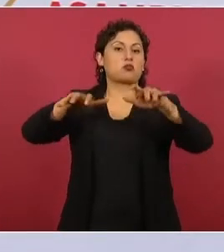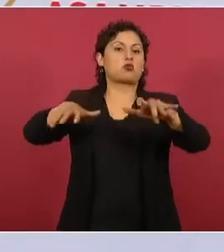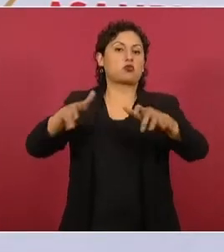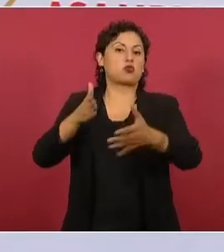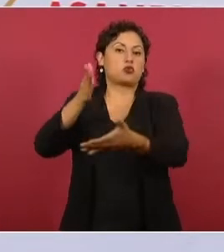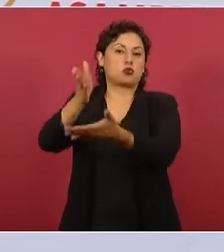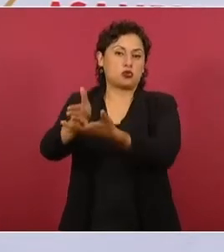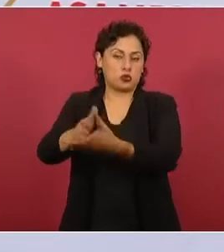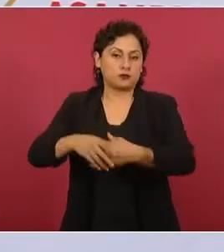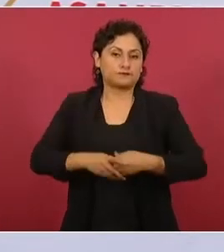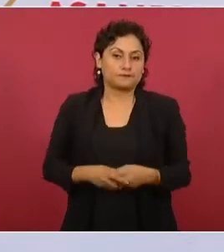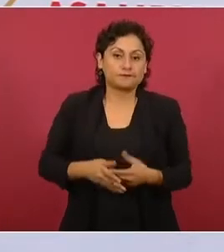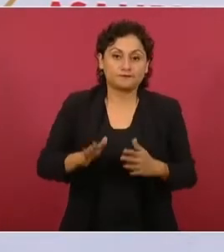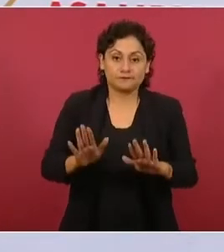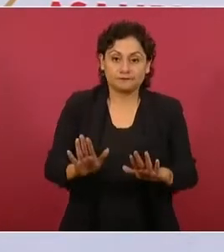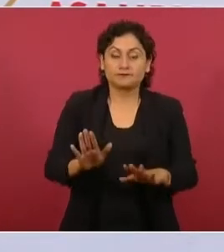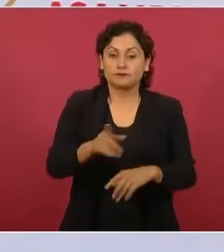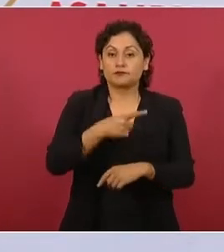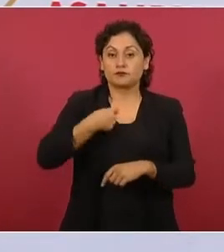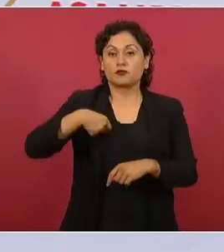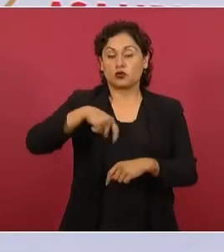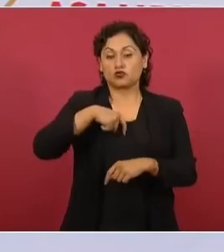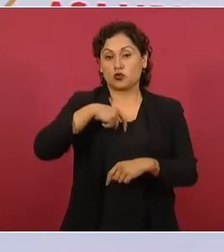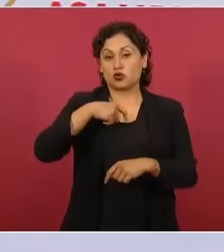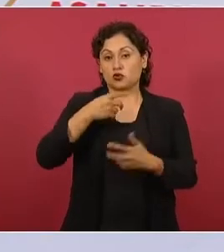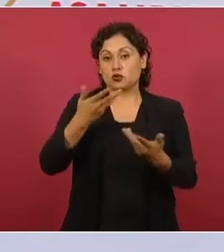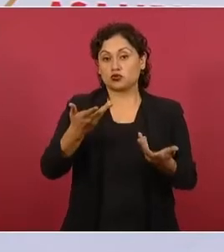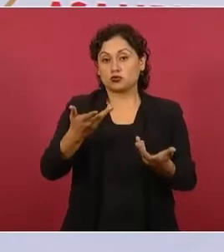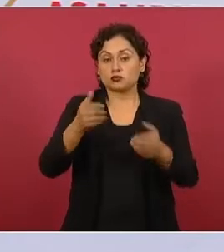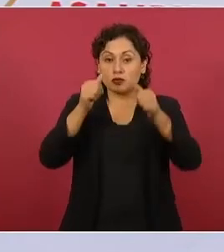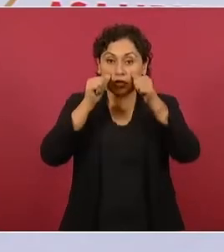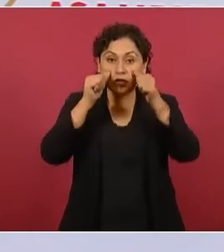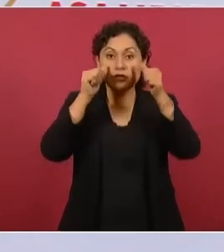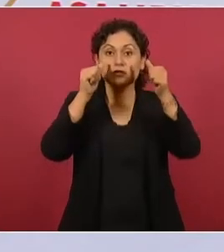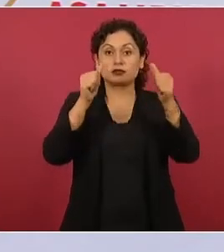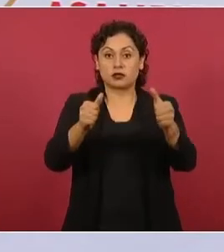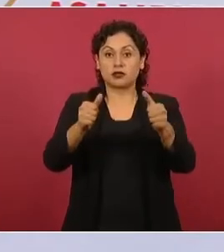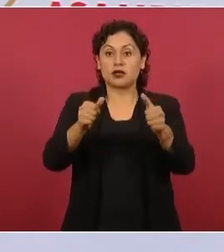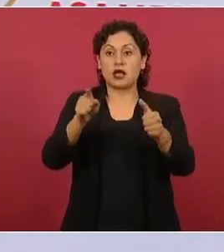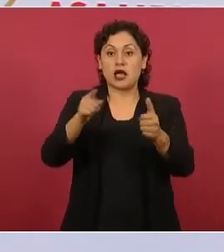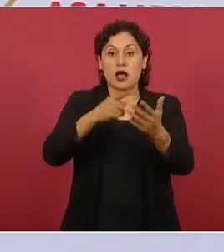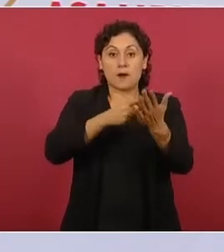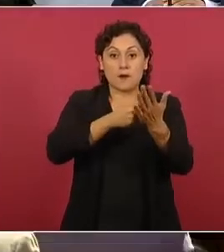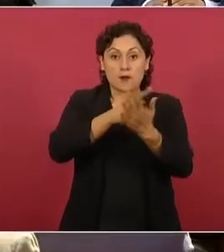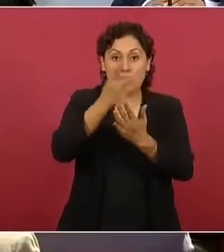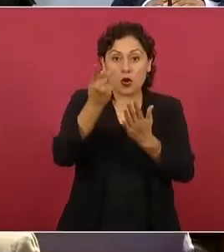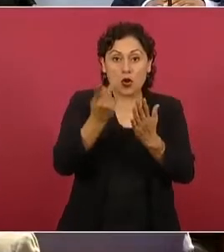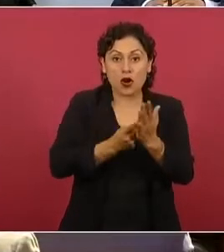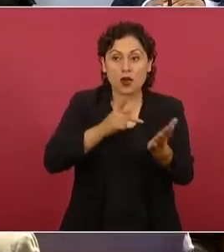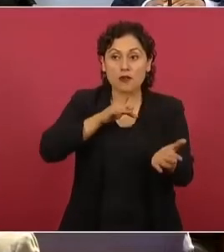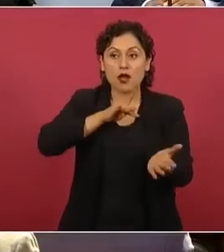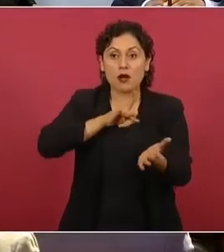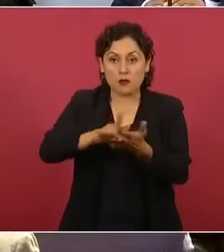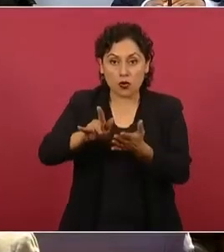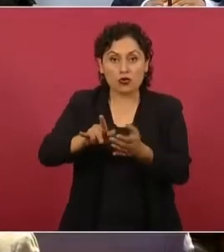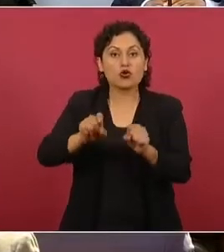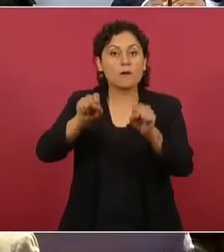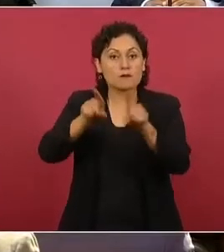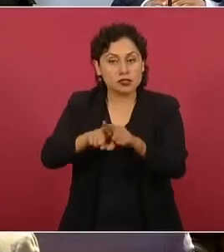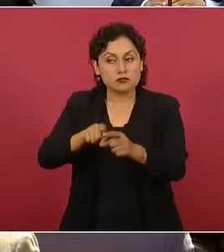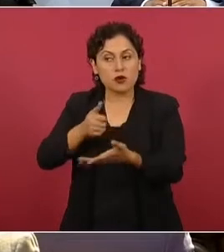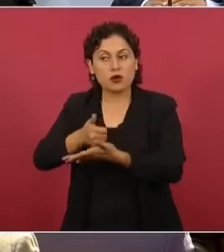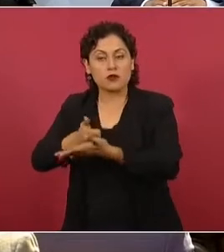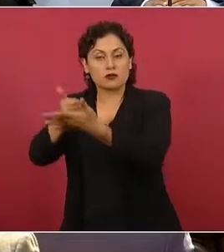especulación y el desorden se apropien de los beneficios sociales que van a generar estos proyectos. Para contribuir a este